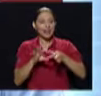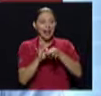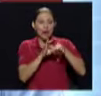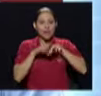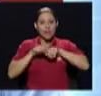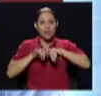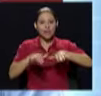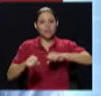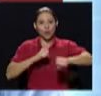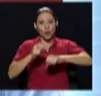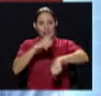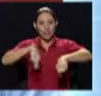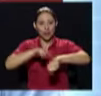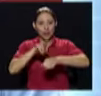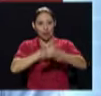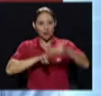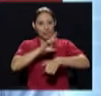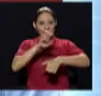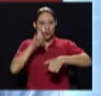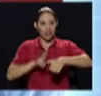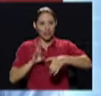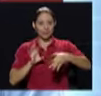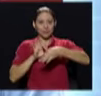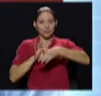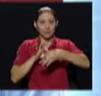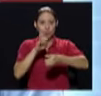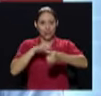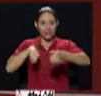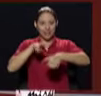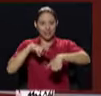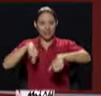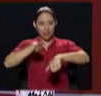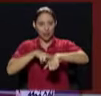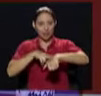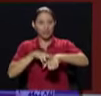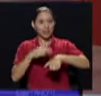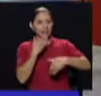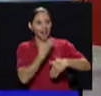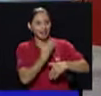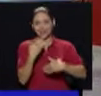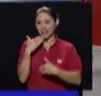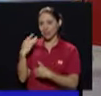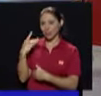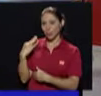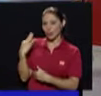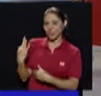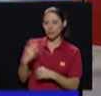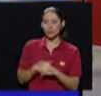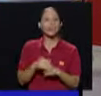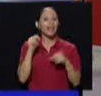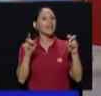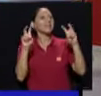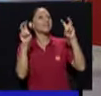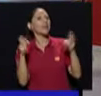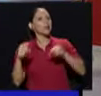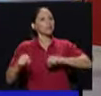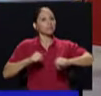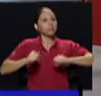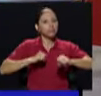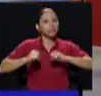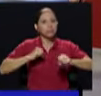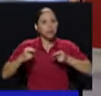Universidad de Costa Rica, quien trabaja en alianza con la UNA en este tema. Muchas gracias por estar con nosotros. Muchas gracias por la invitación. Bueno, este tema de los sismos